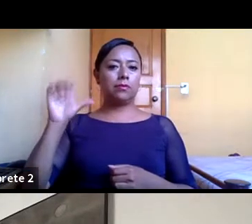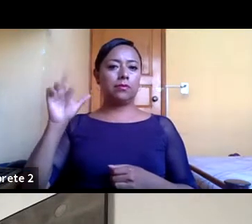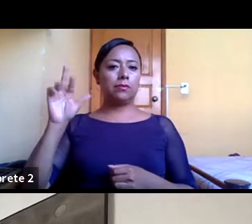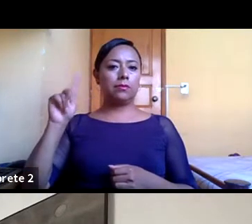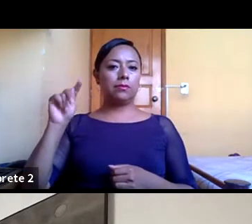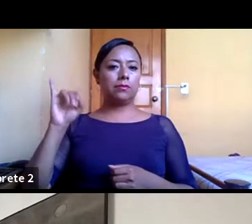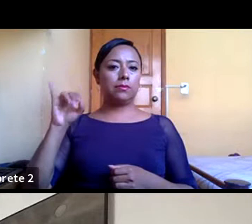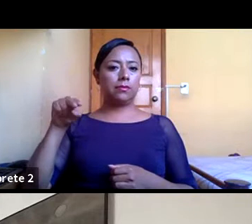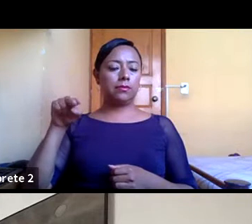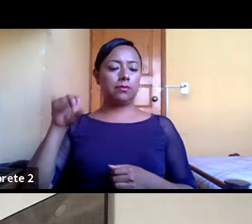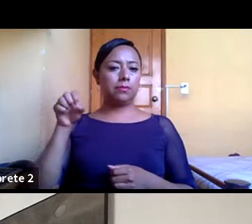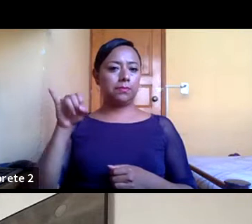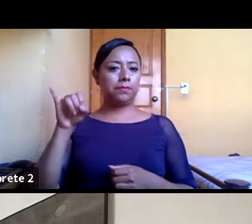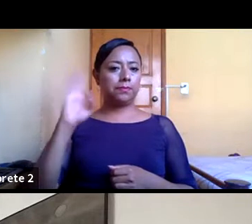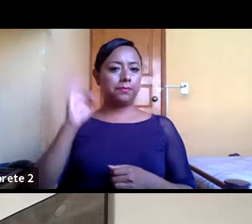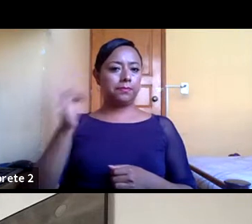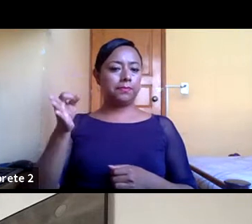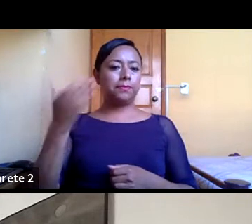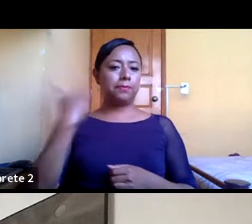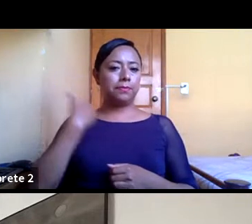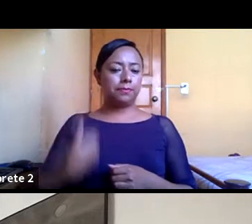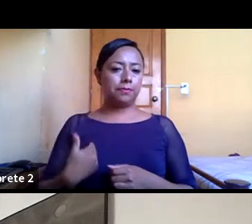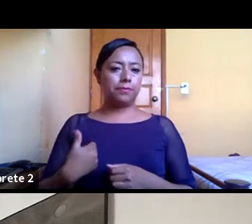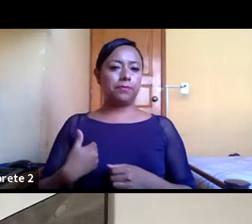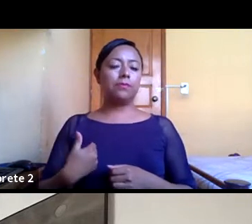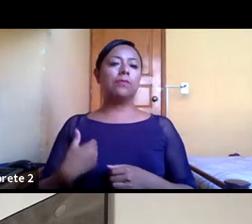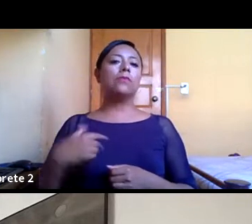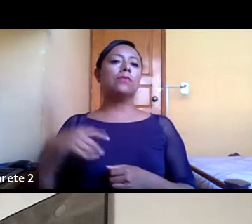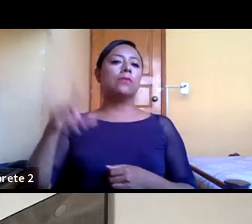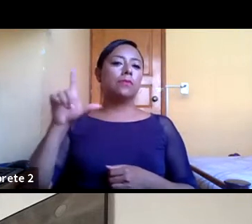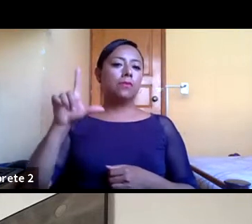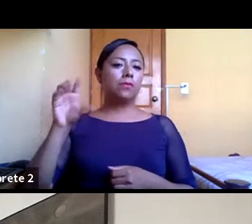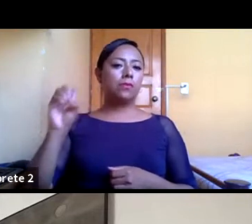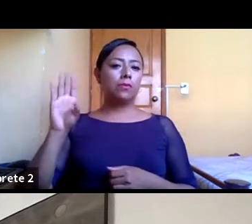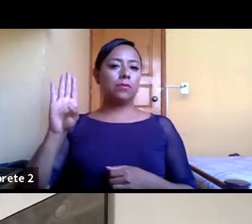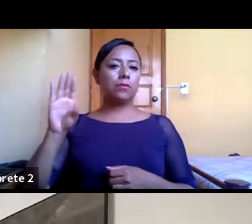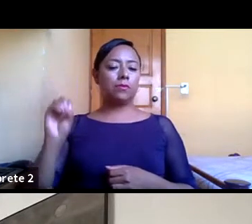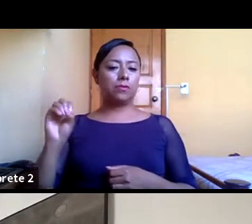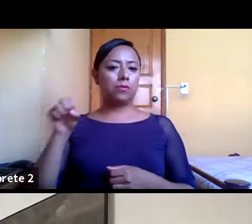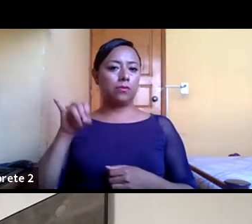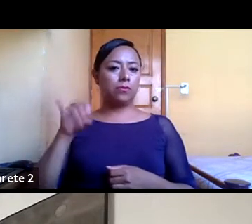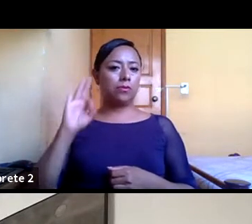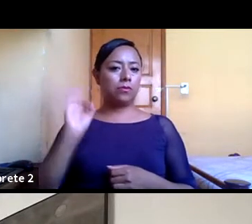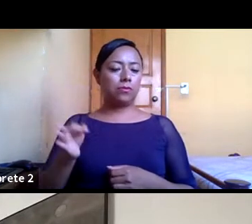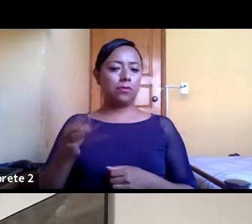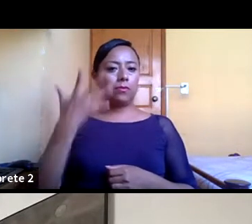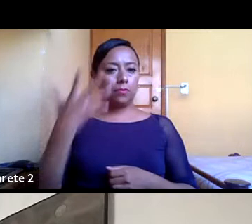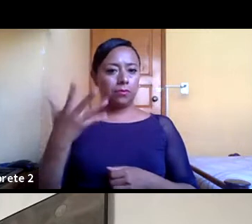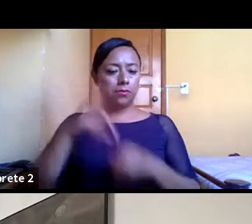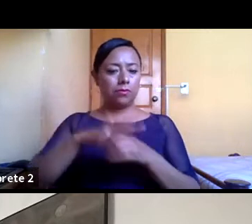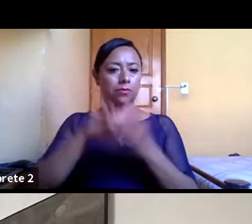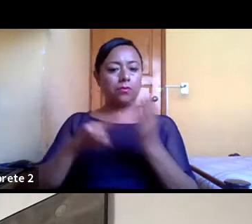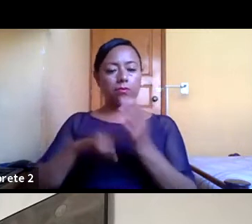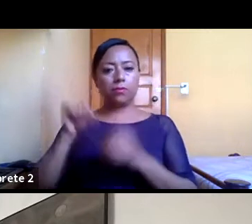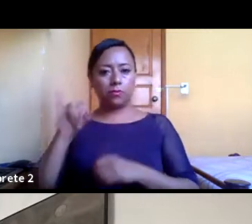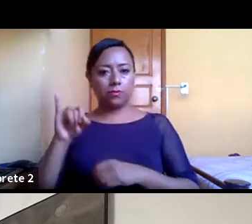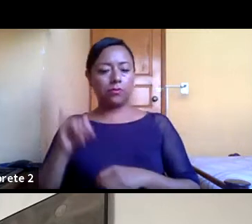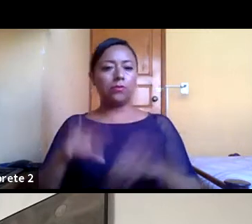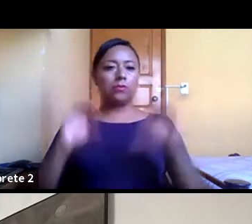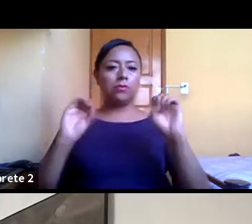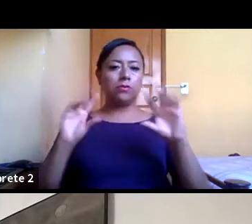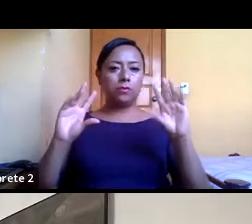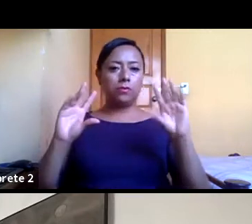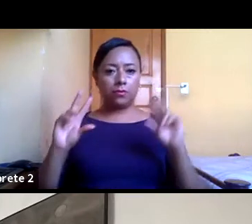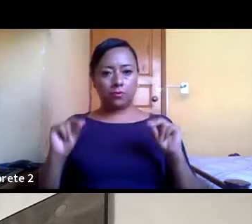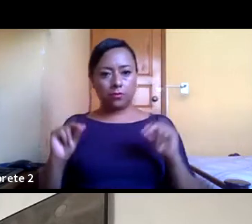Macedo, a favor. El de la voz, Víctor Hugo Lobo Román, a favor. Con 5 votos a favor, 0 votos en contra y 0 abstenciones, se aprueban el